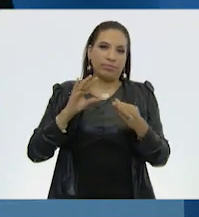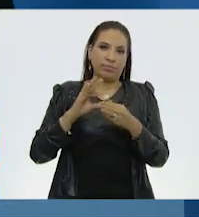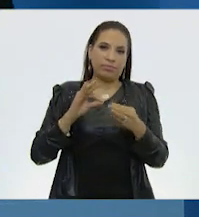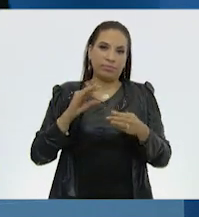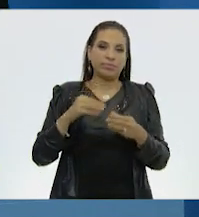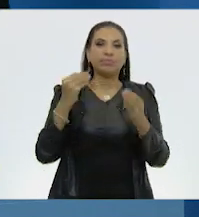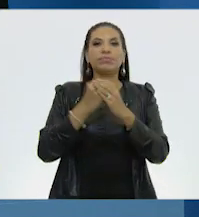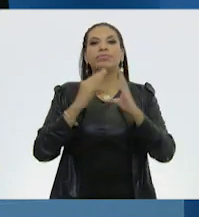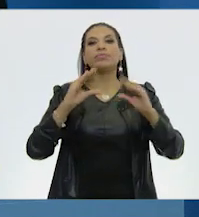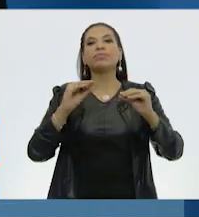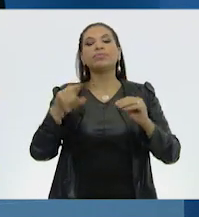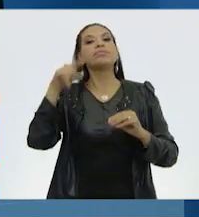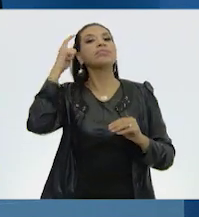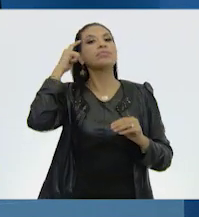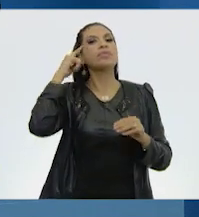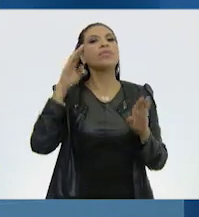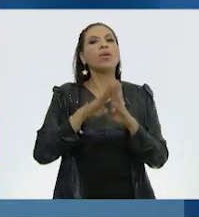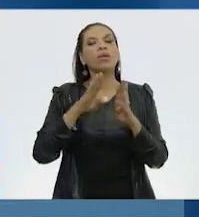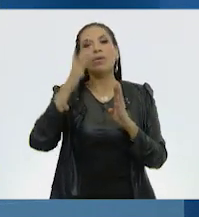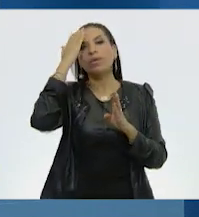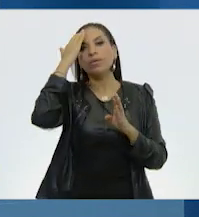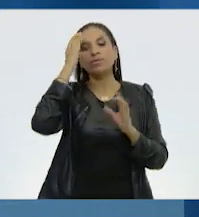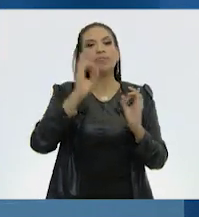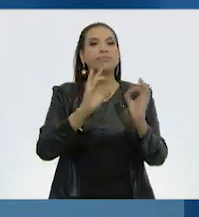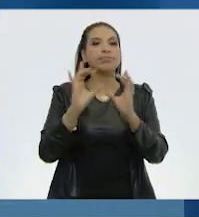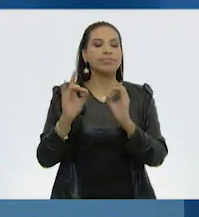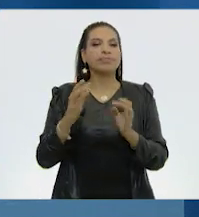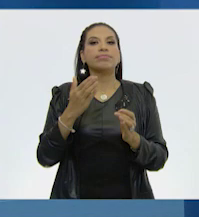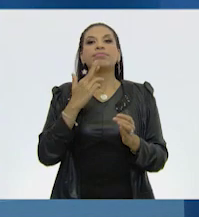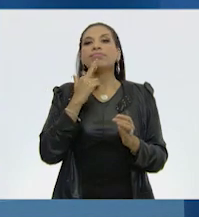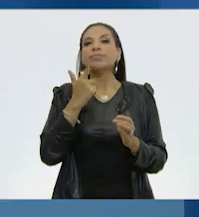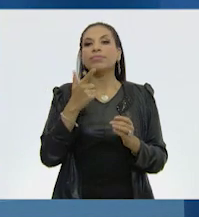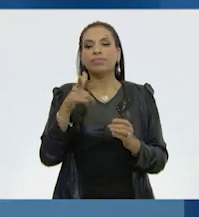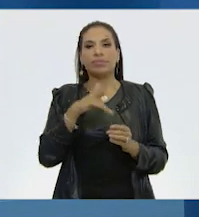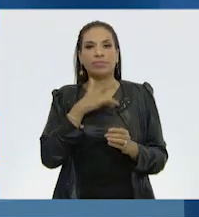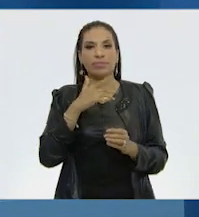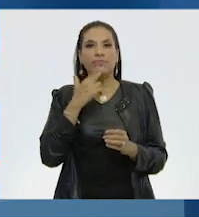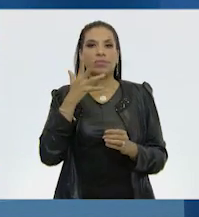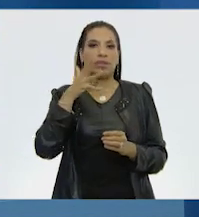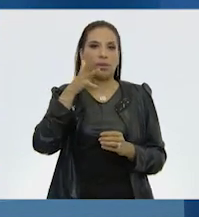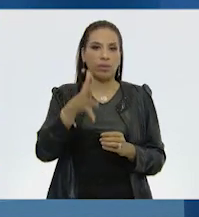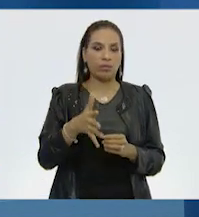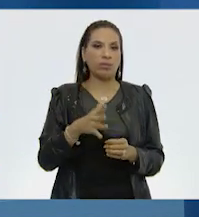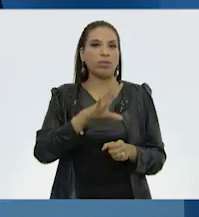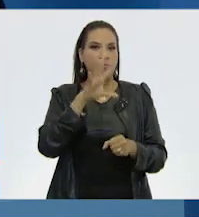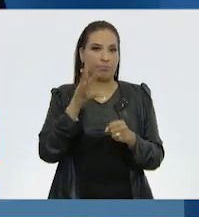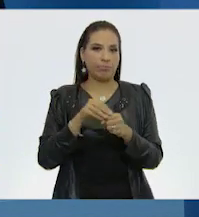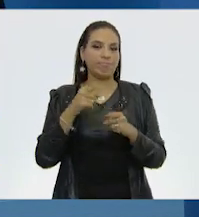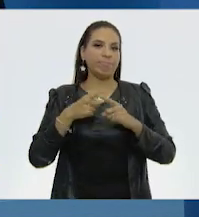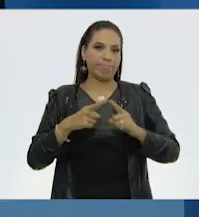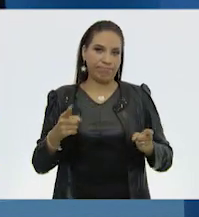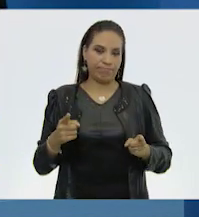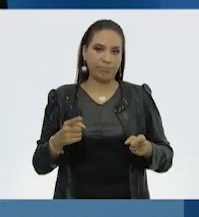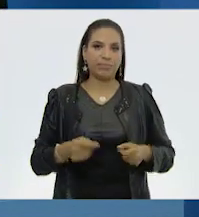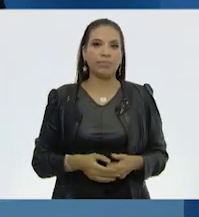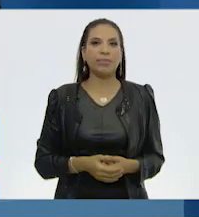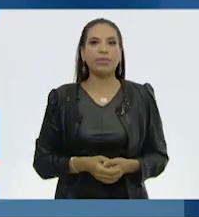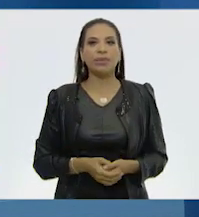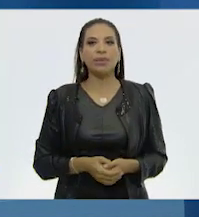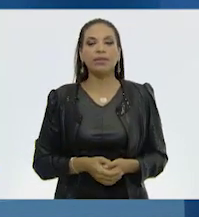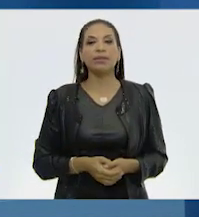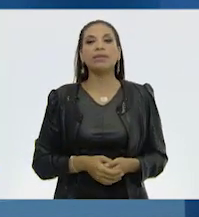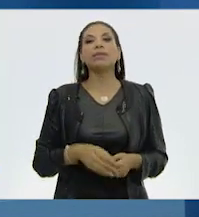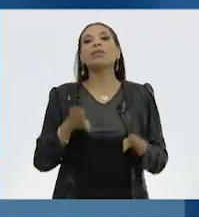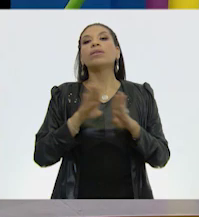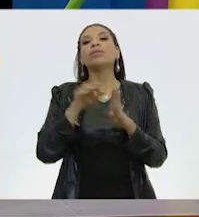esta sesión y piensen cómo conocer estos hechos nos permite proyectar un futuro completamente diferente.